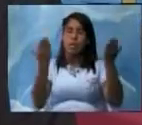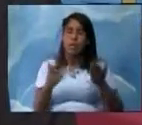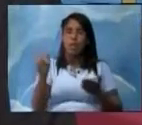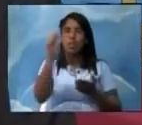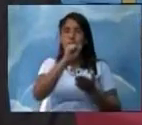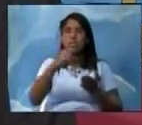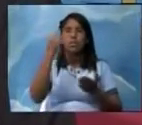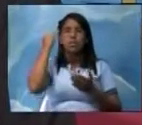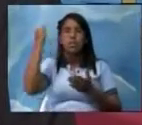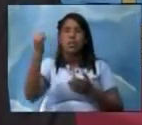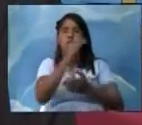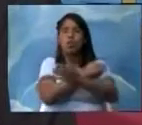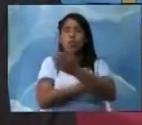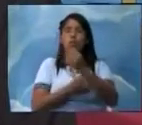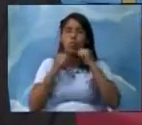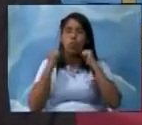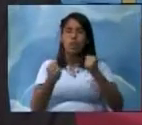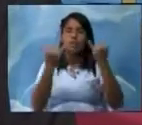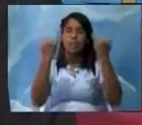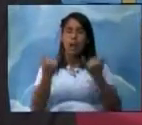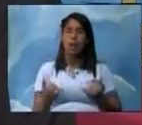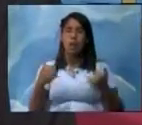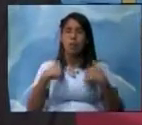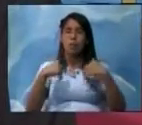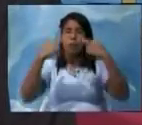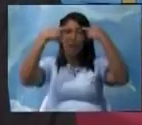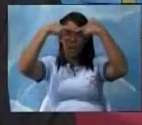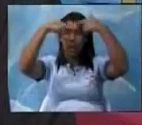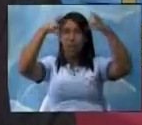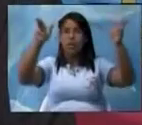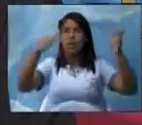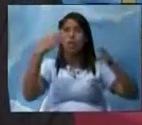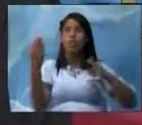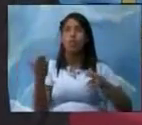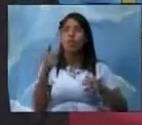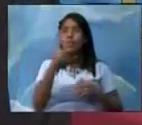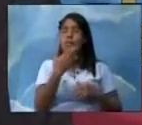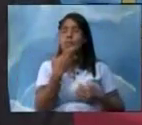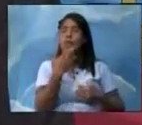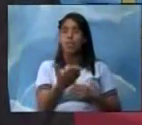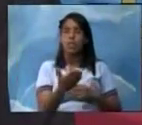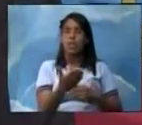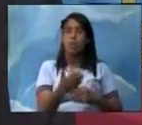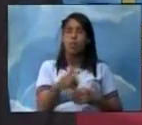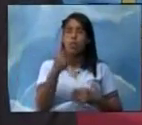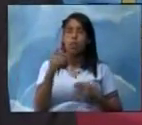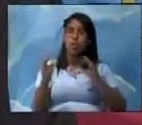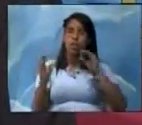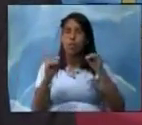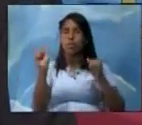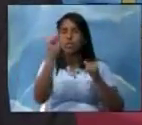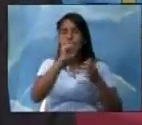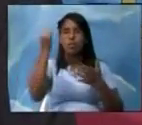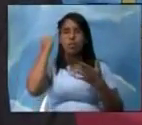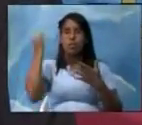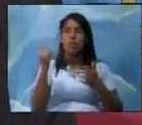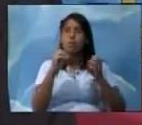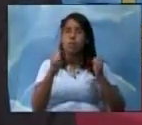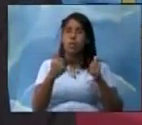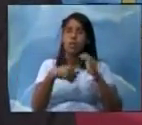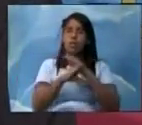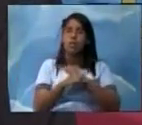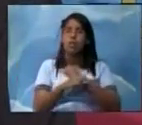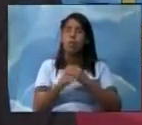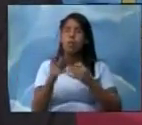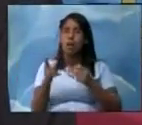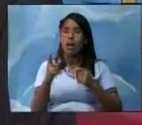sabiduría y fuerza ahora me ha revelado lo que te pedimos cuando habla de sabiduría me hace acordar que vamos